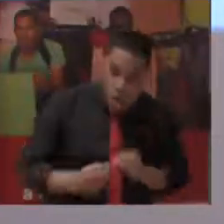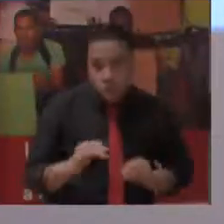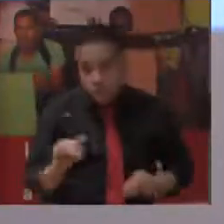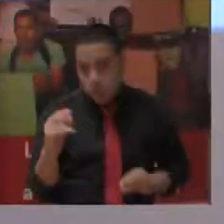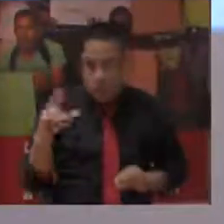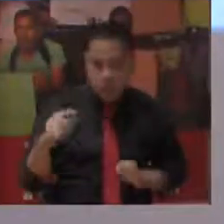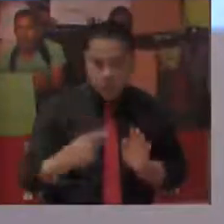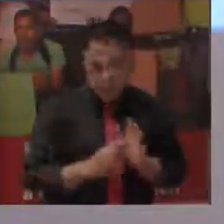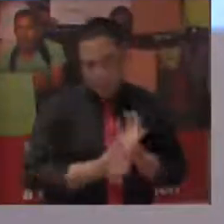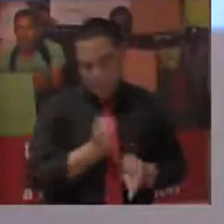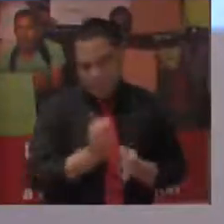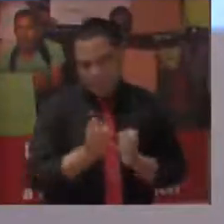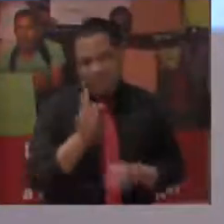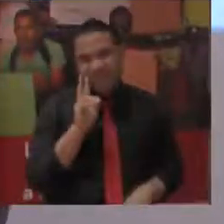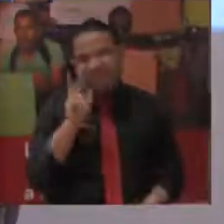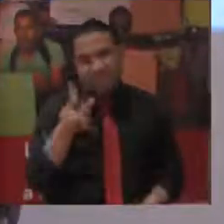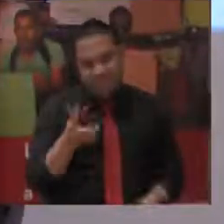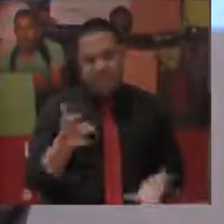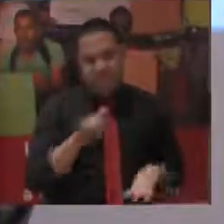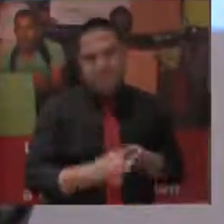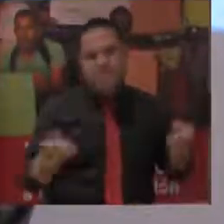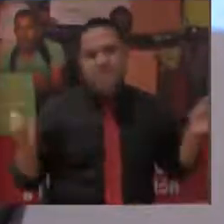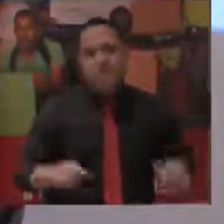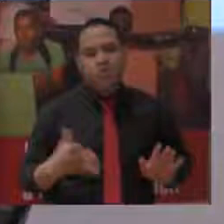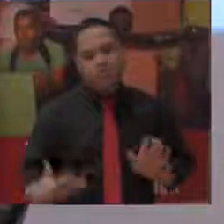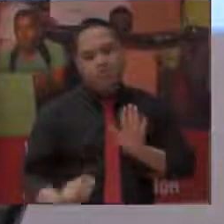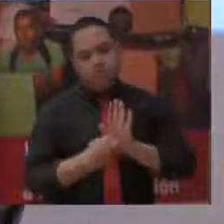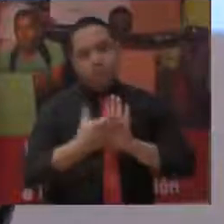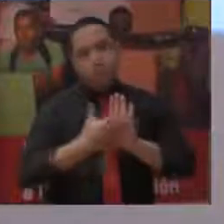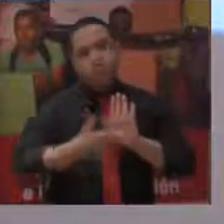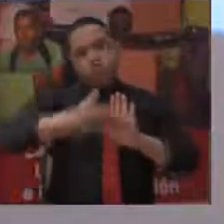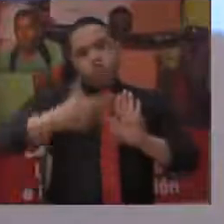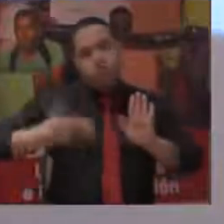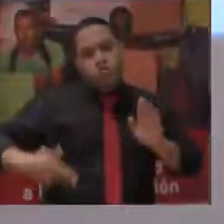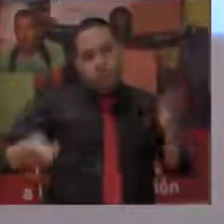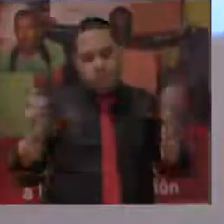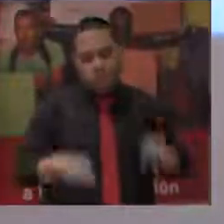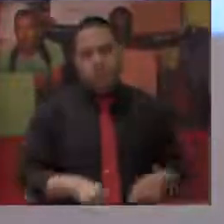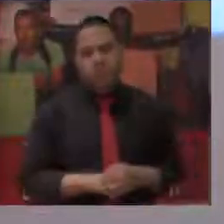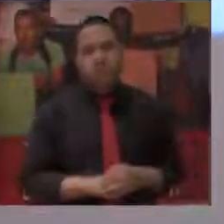acuerdos, la discusión sobre el bloque de constitucionalidad, y